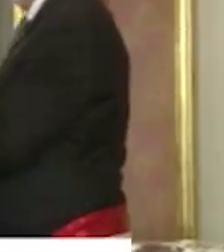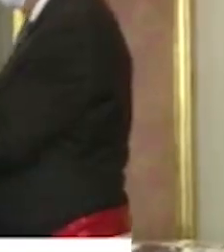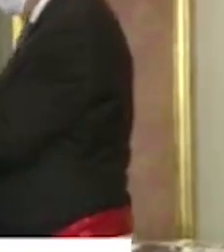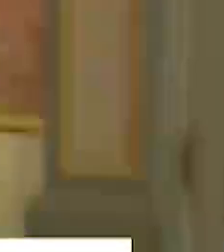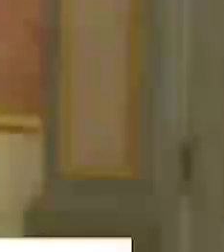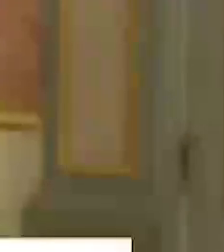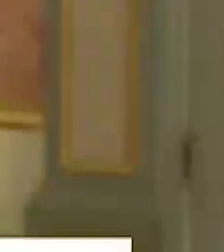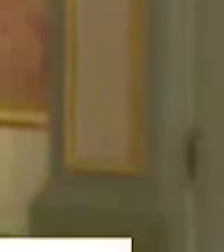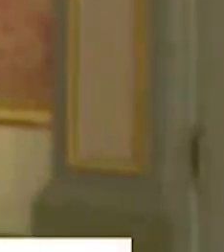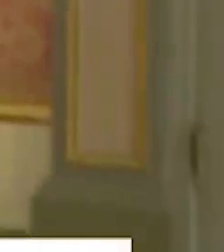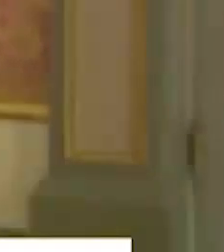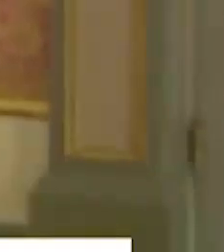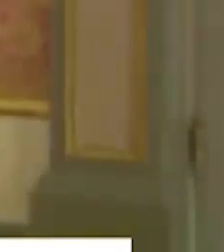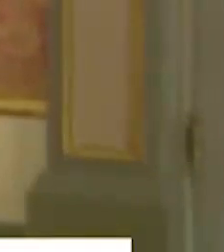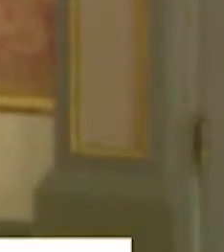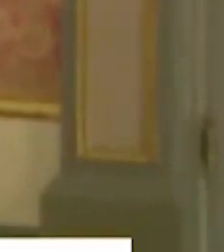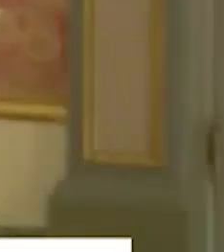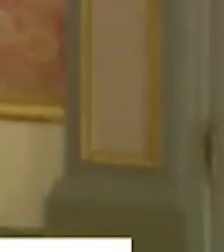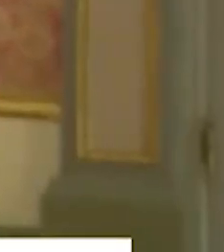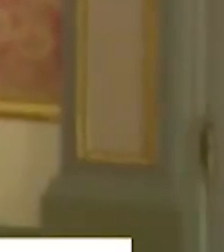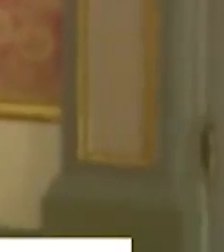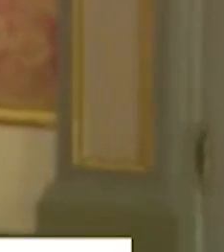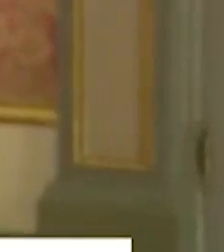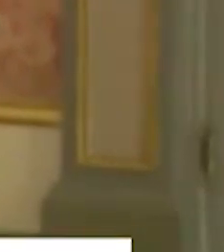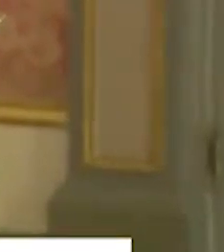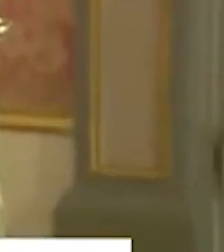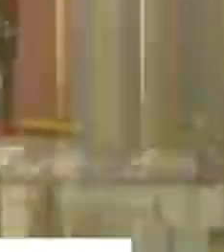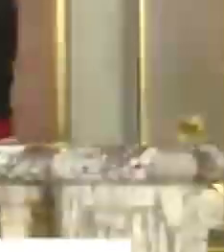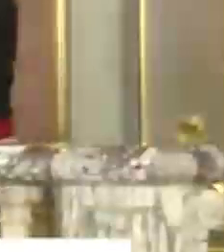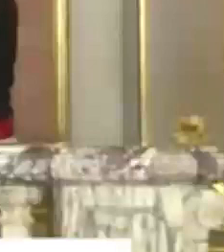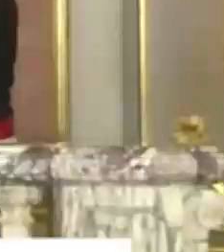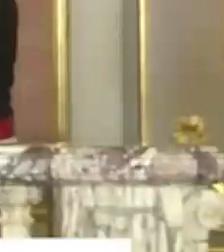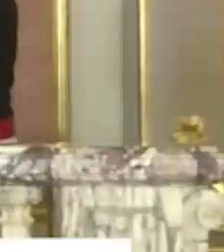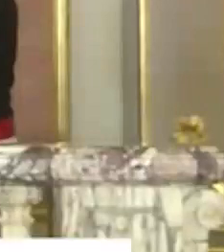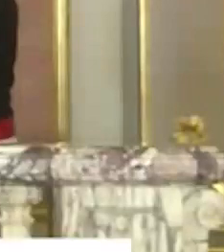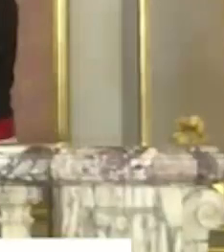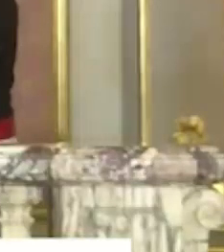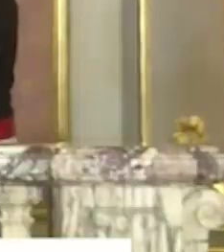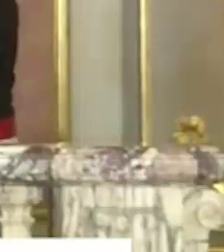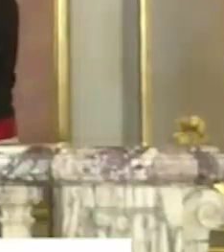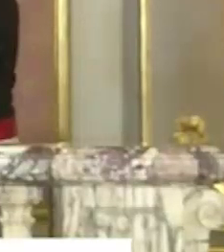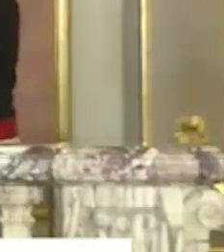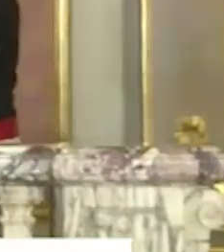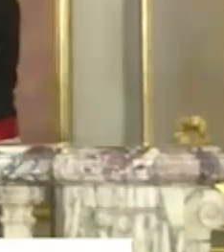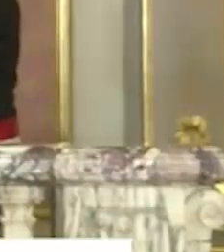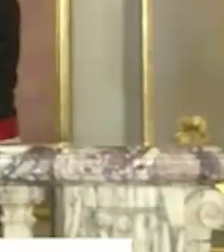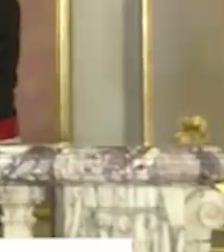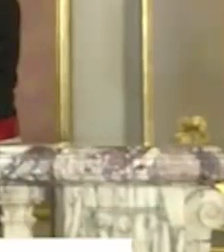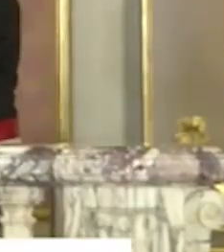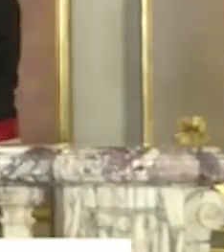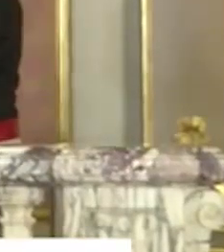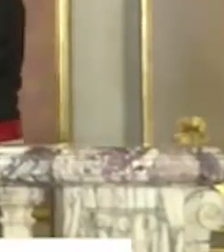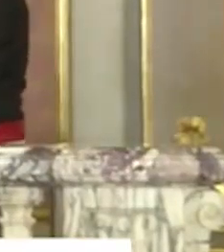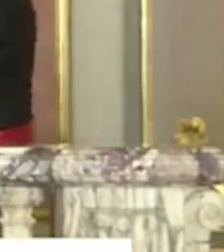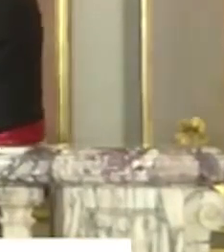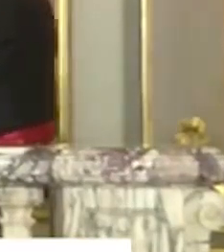confío. Sí, juro. Si así lo hiciereis, que Dios os premie, y si no, él y la patria os